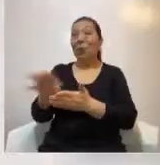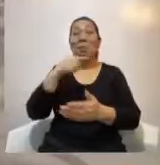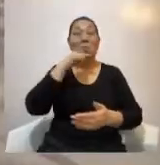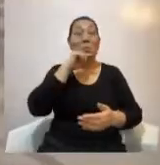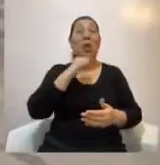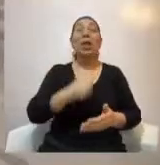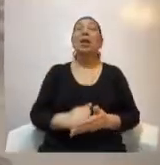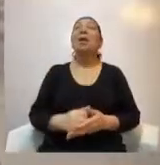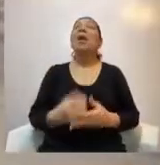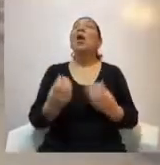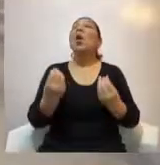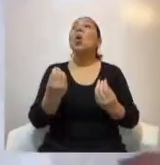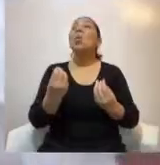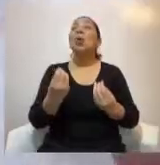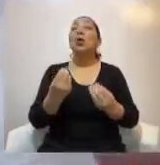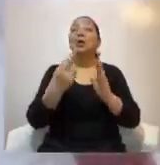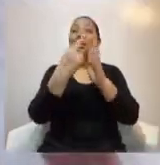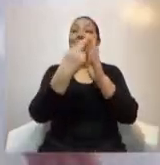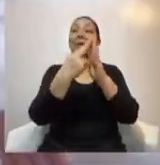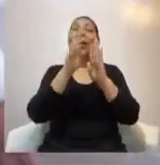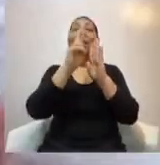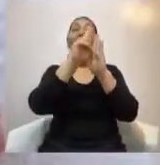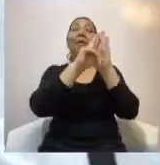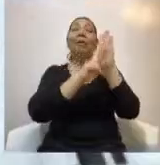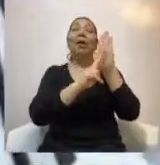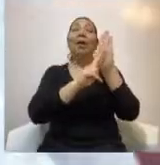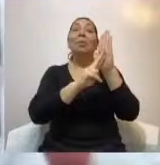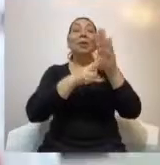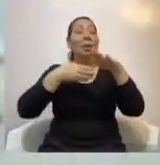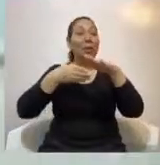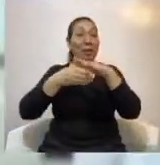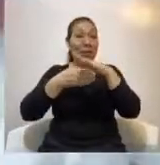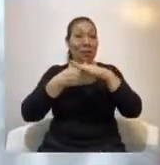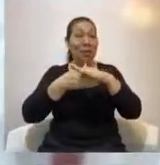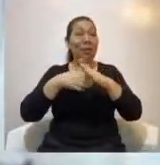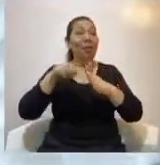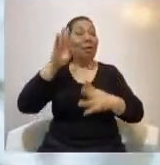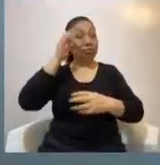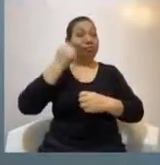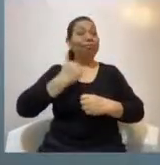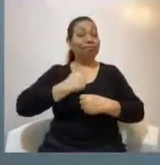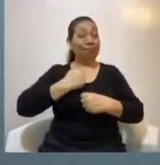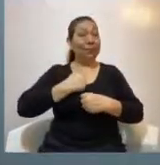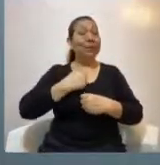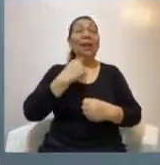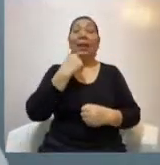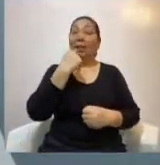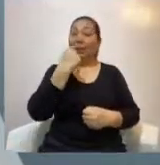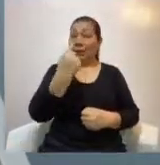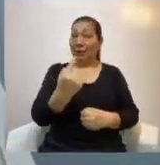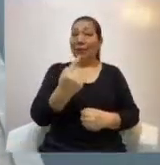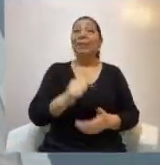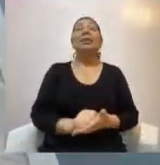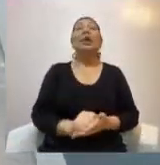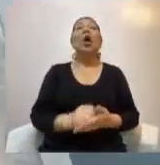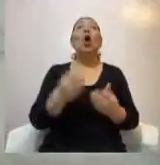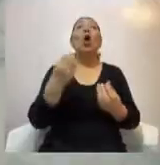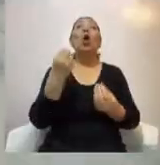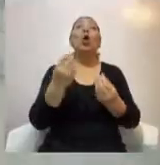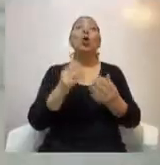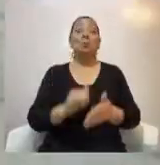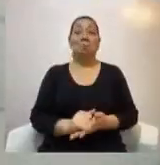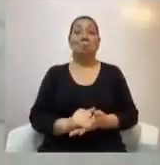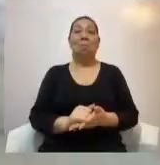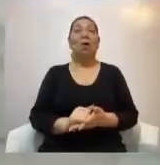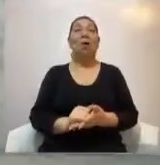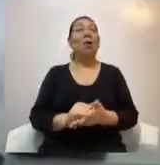la demandante, se basó en el reglamento interno de los centros de formación de las Fuerzas Armadas, que precisamente establece como